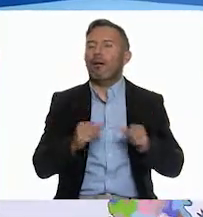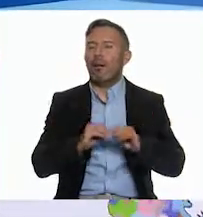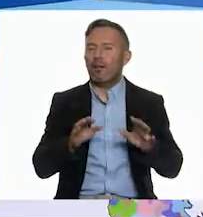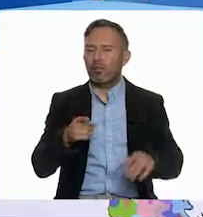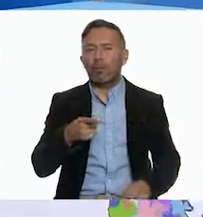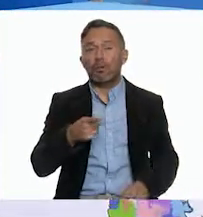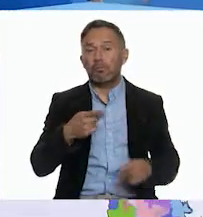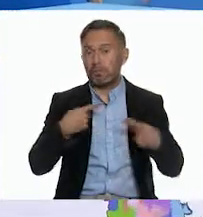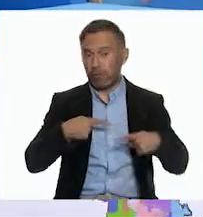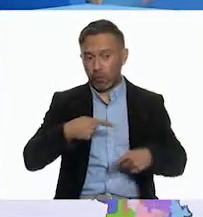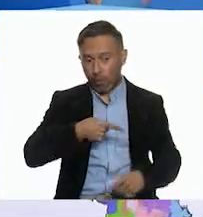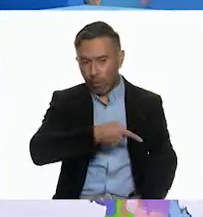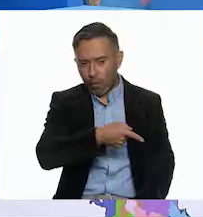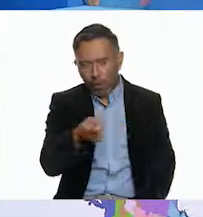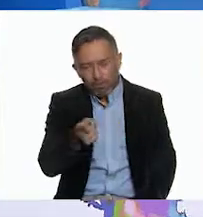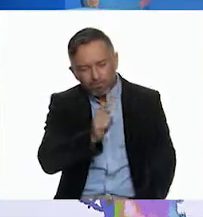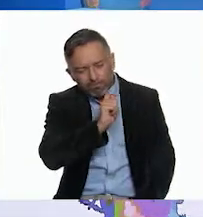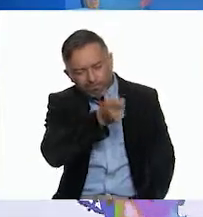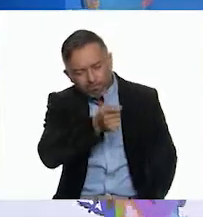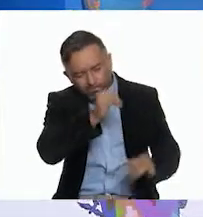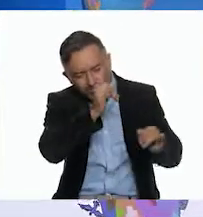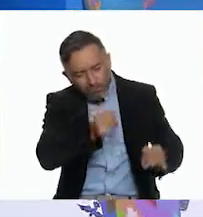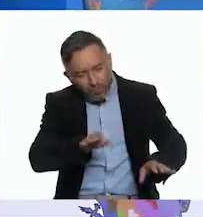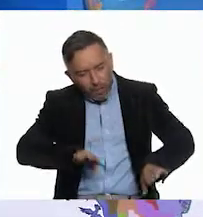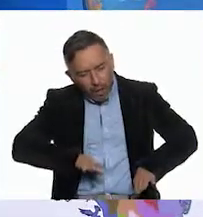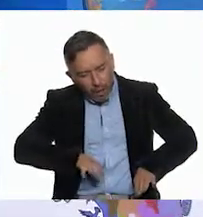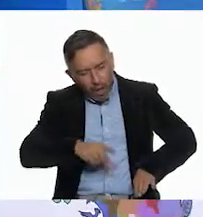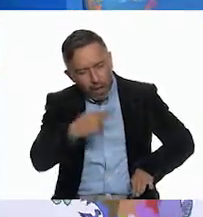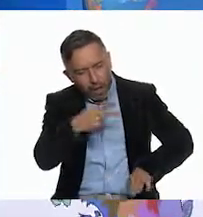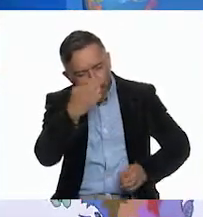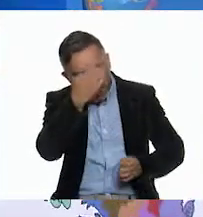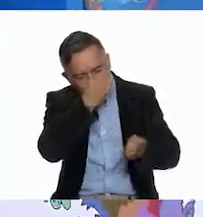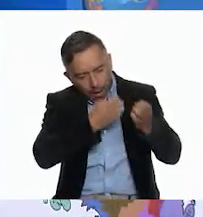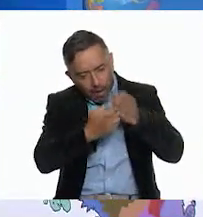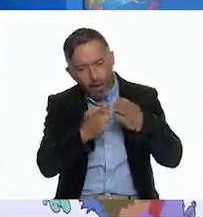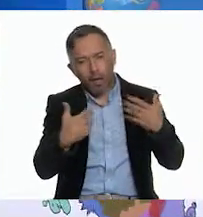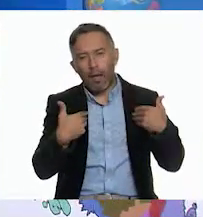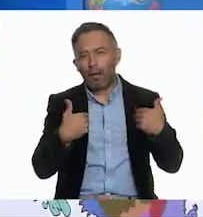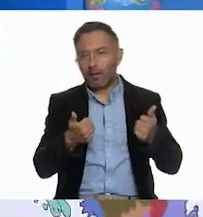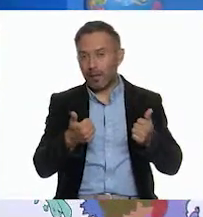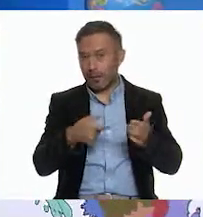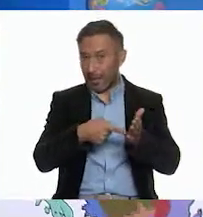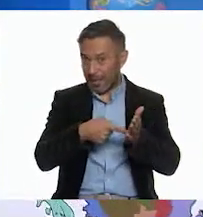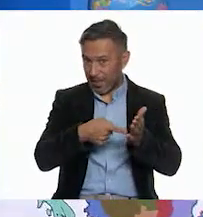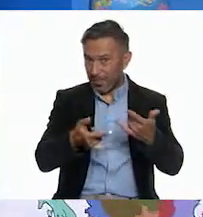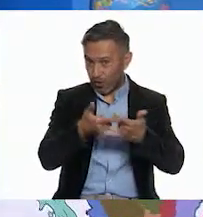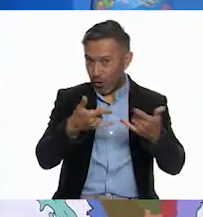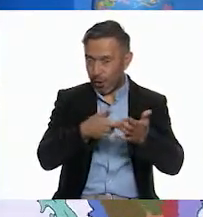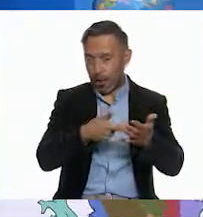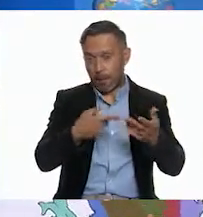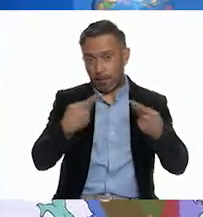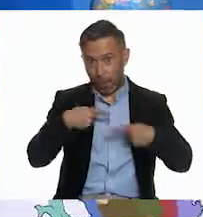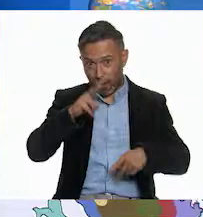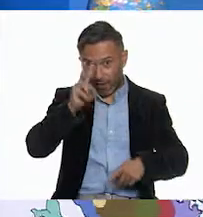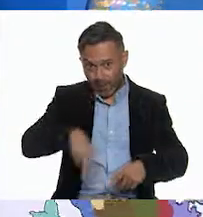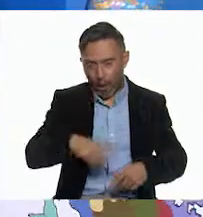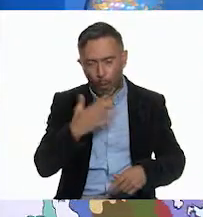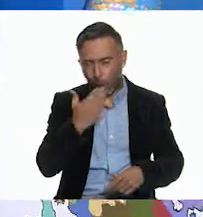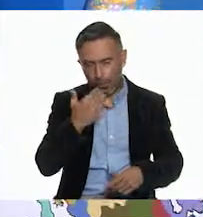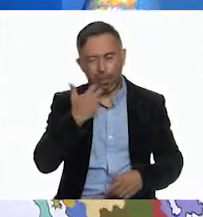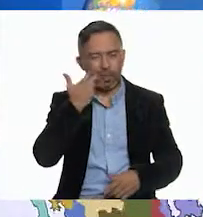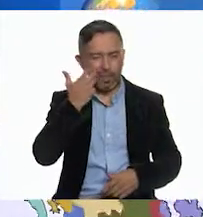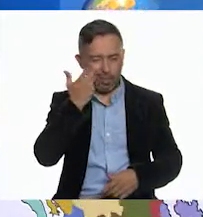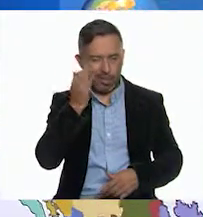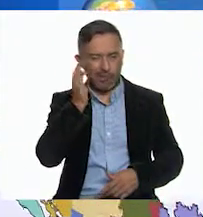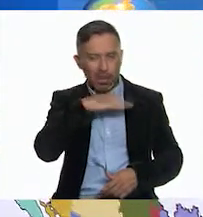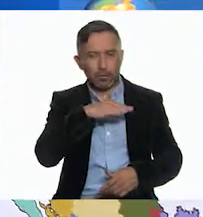de los seres humanos. Esta señora es un personaje ficticio, ¿verdad? Pero en lo que hace, en lo que siente, en